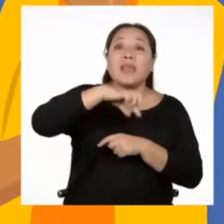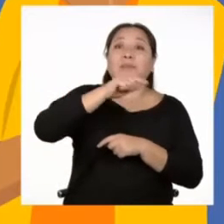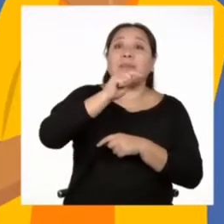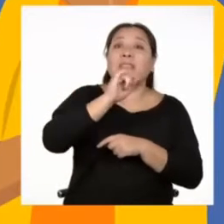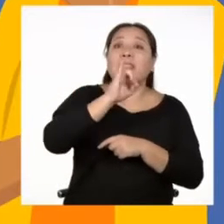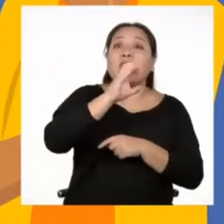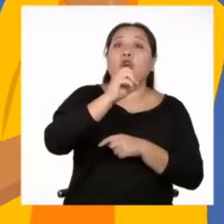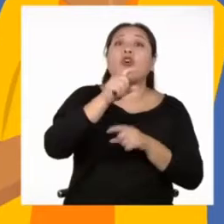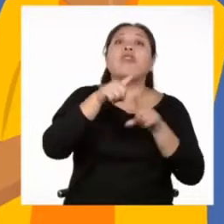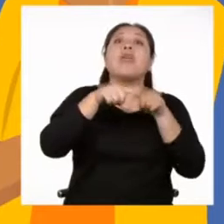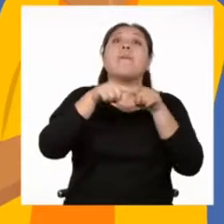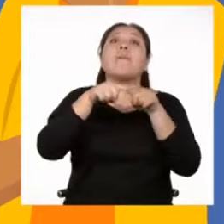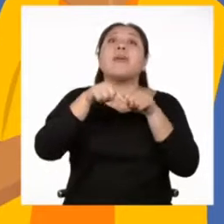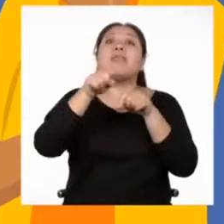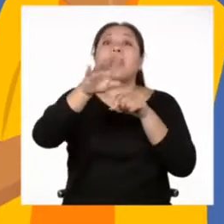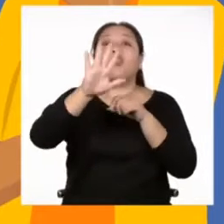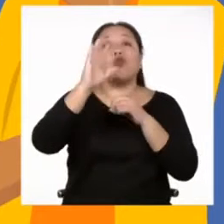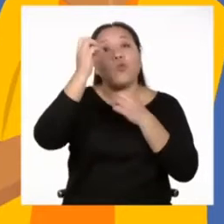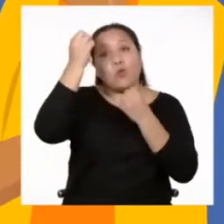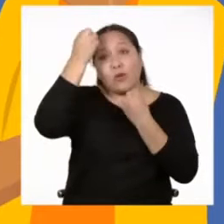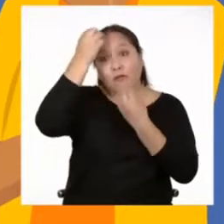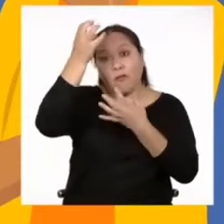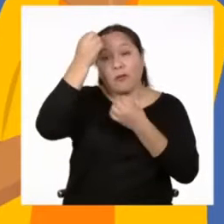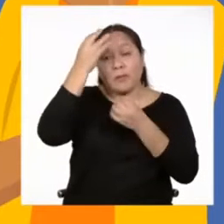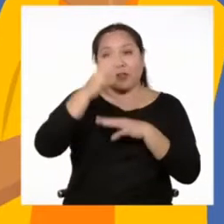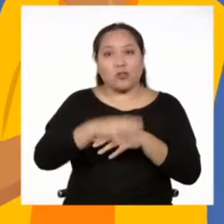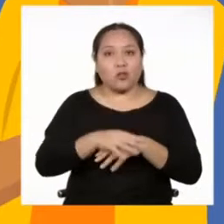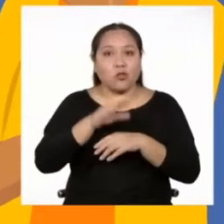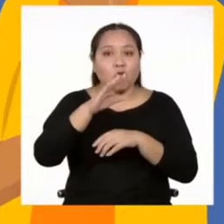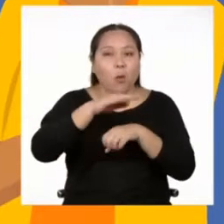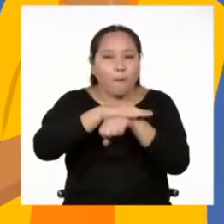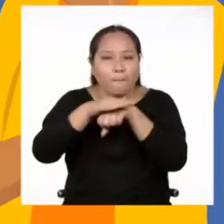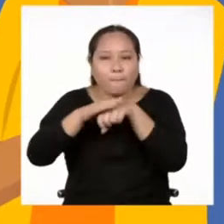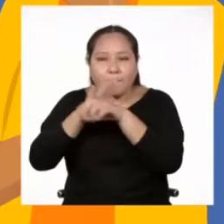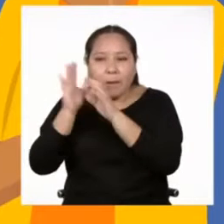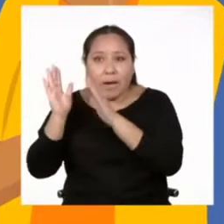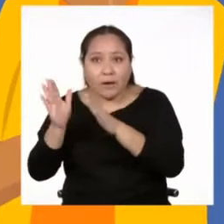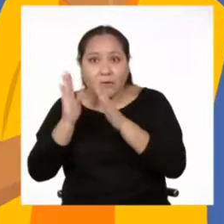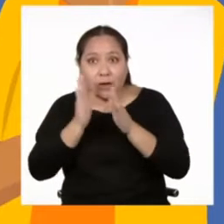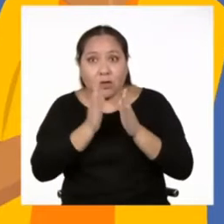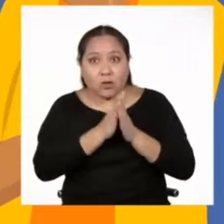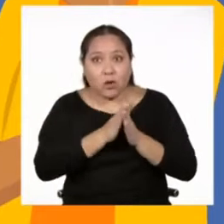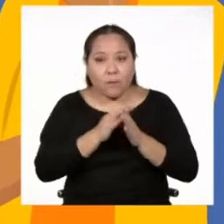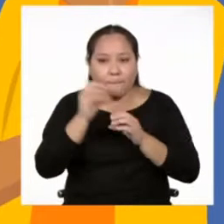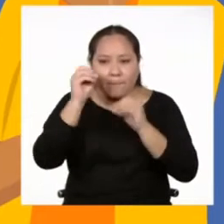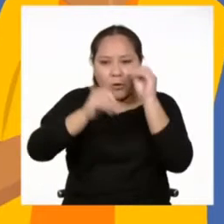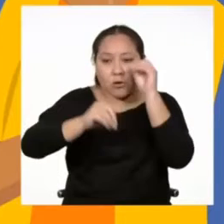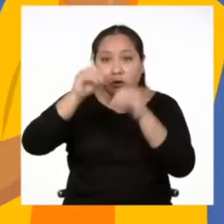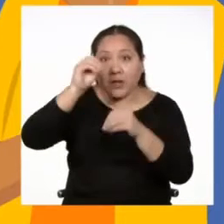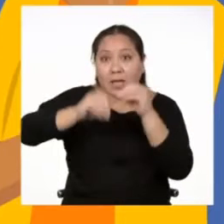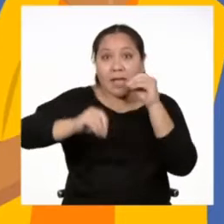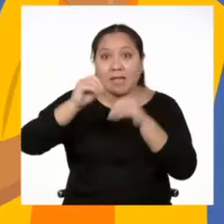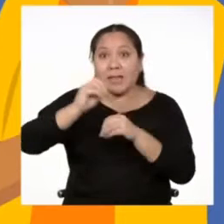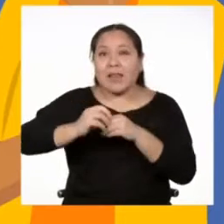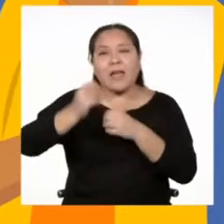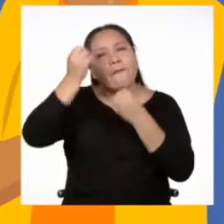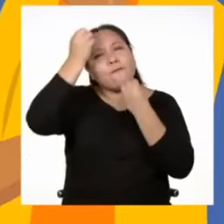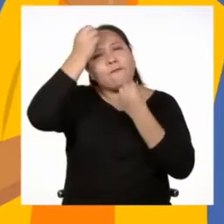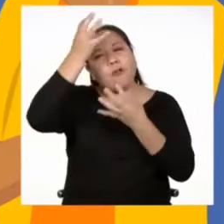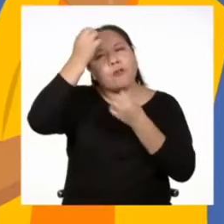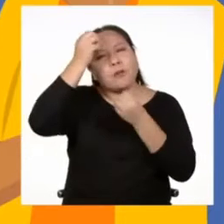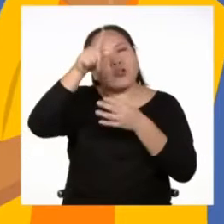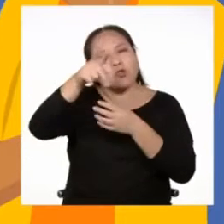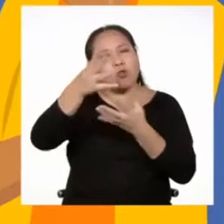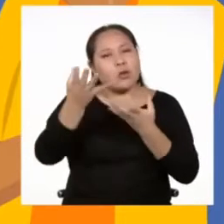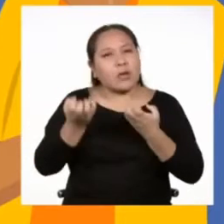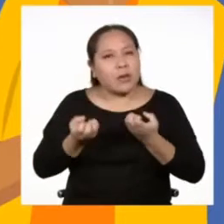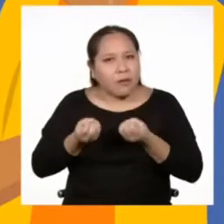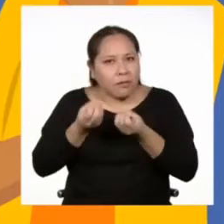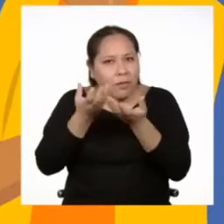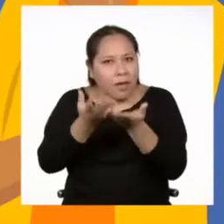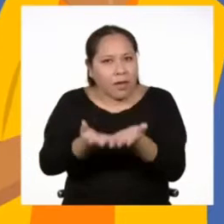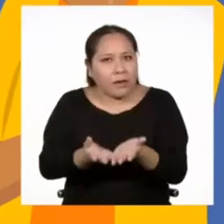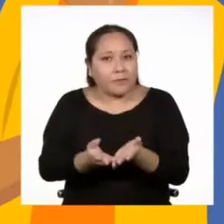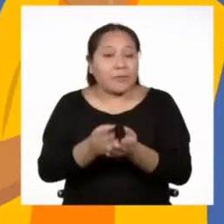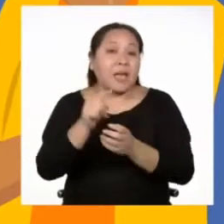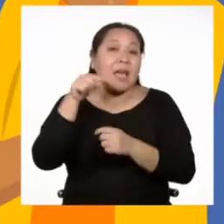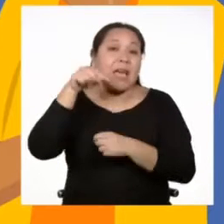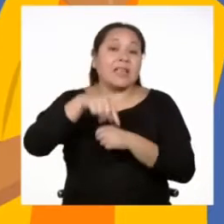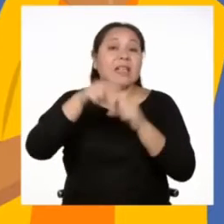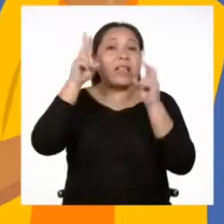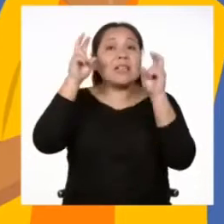incluyas. En tu planificación registrarás la posible información que quieres comunicar. En este caso, la temática es sobre